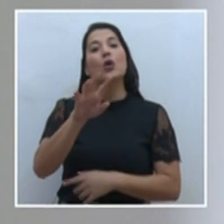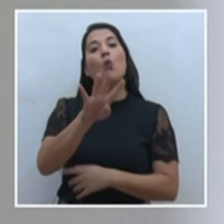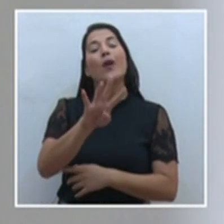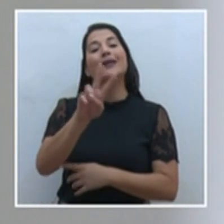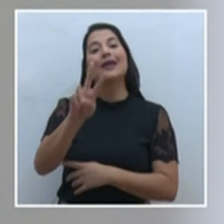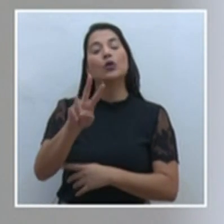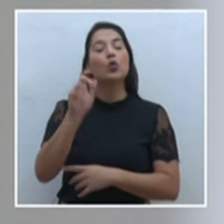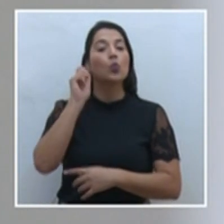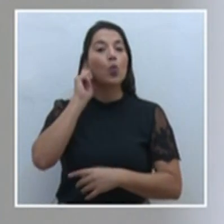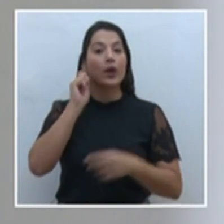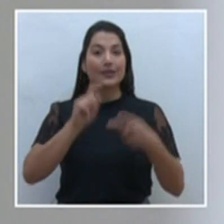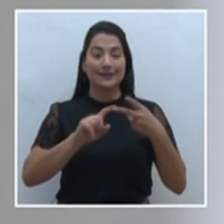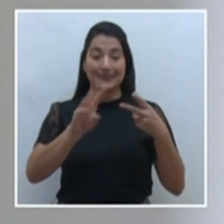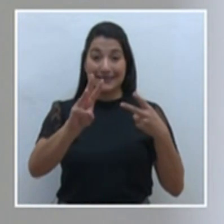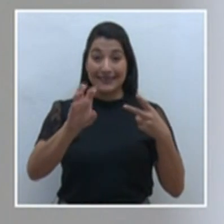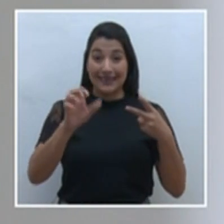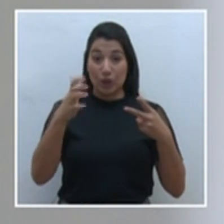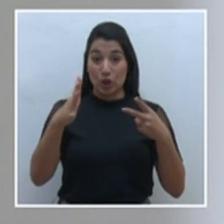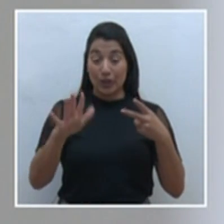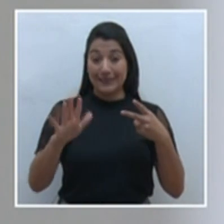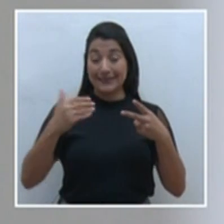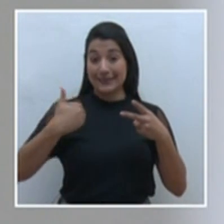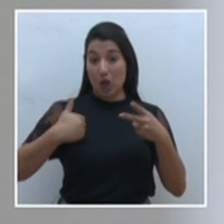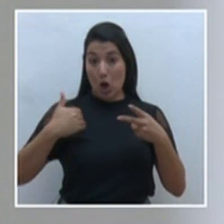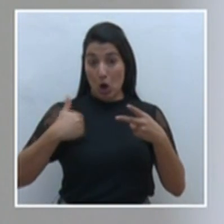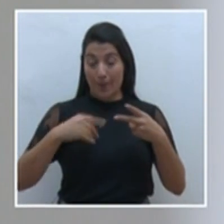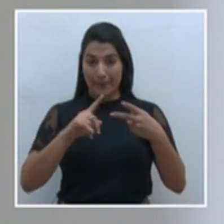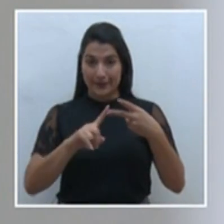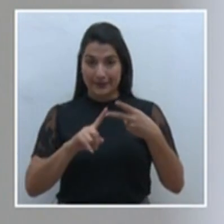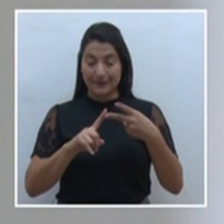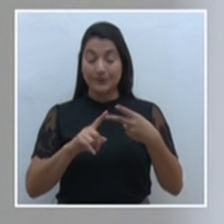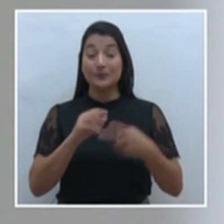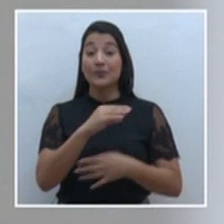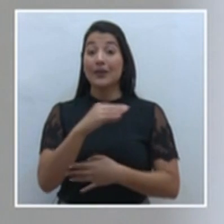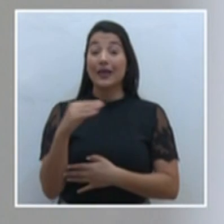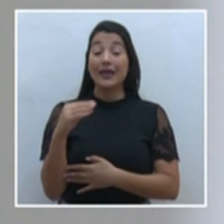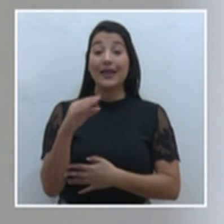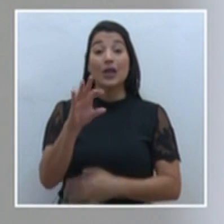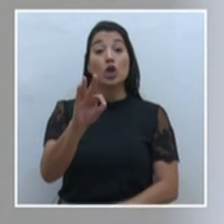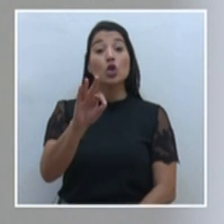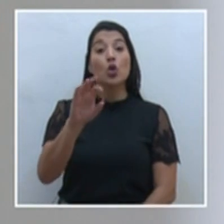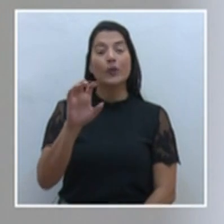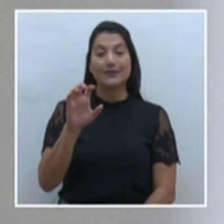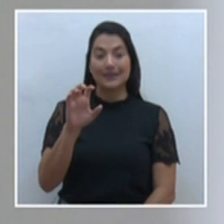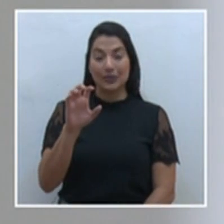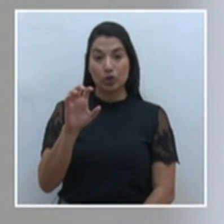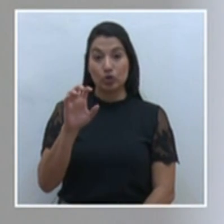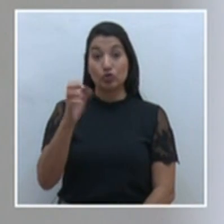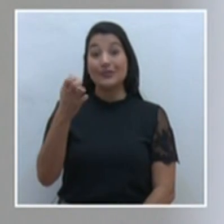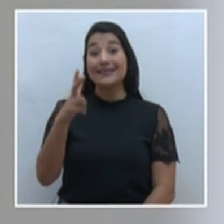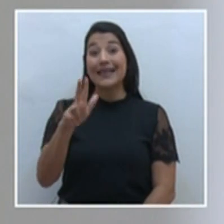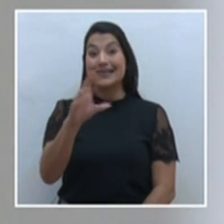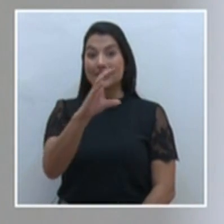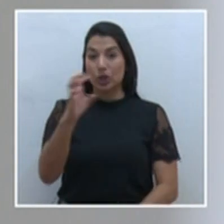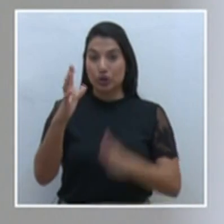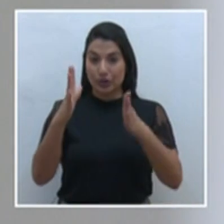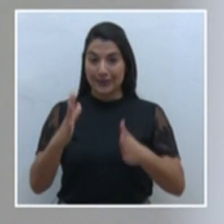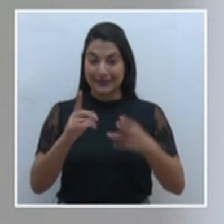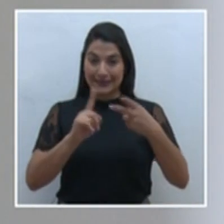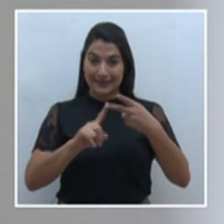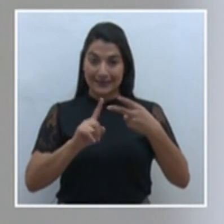542 mujeres, 615 hombres, de los cuales 913 son costarricenses